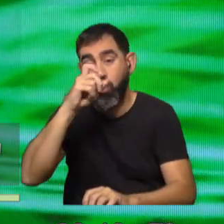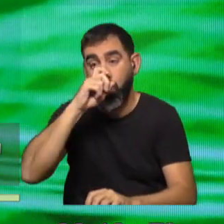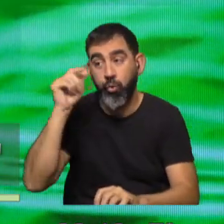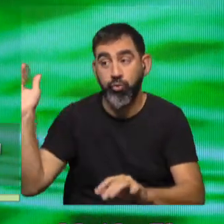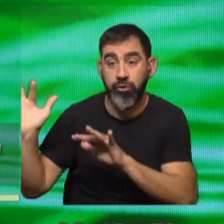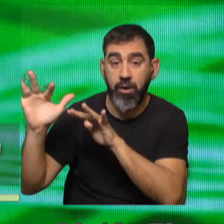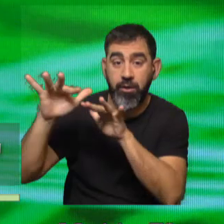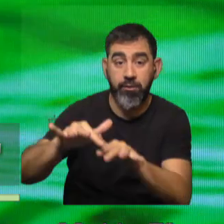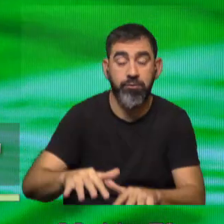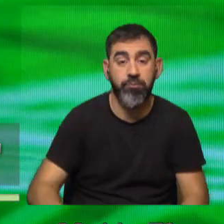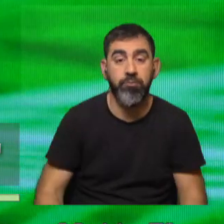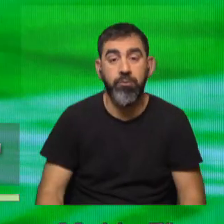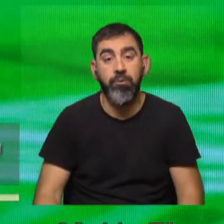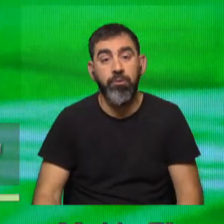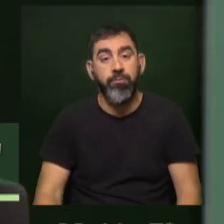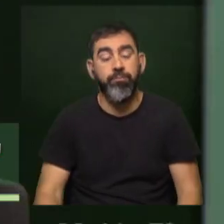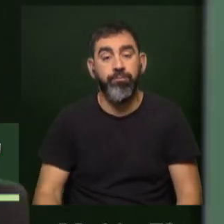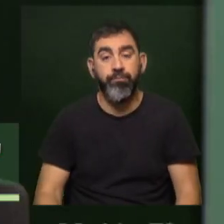Y así sucesivamente